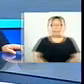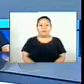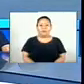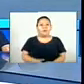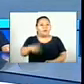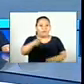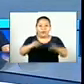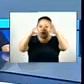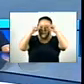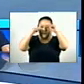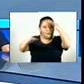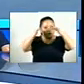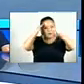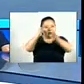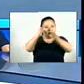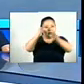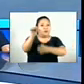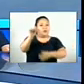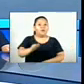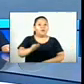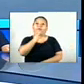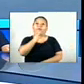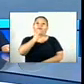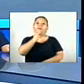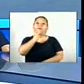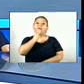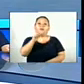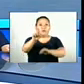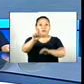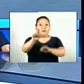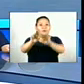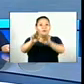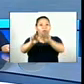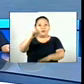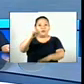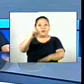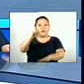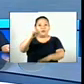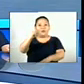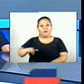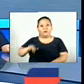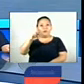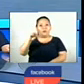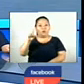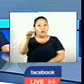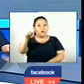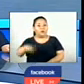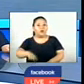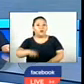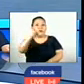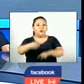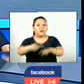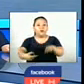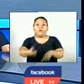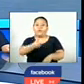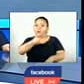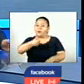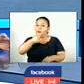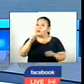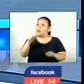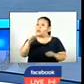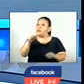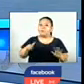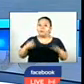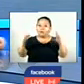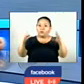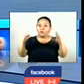Buenas noches, no te gusta saludarles en el día viernes, estamos en el 18 de junio de 2021, tenemos una hora con 30 minutos de información, esto es